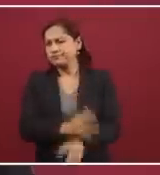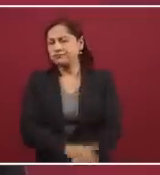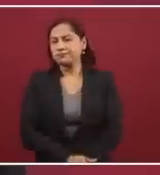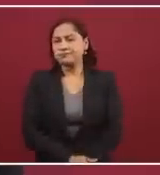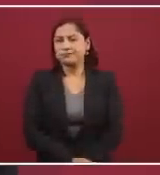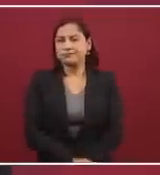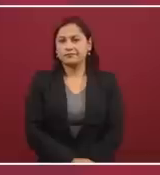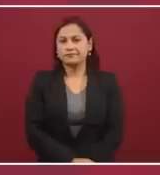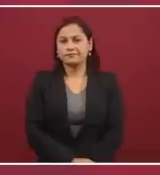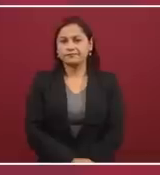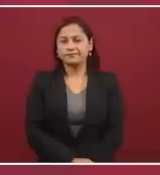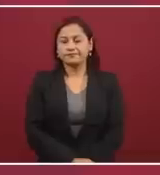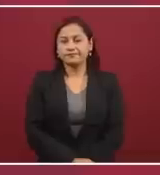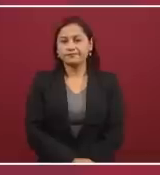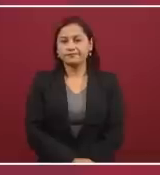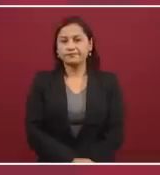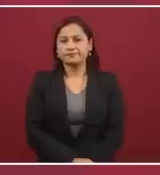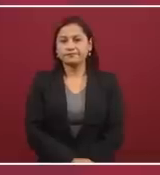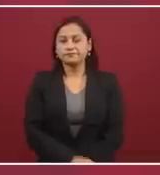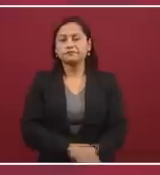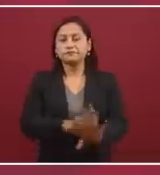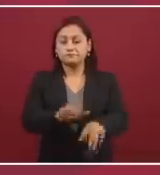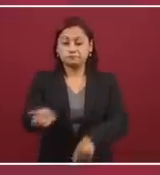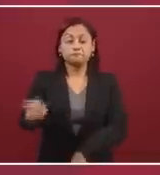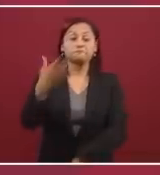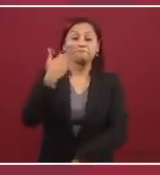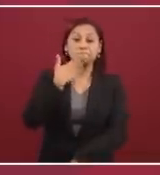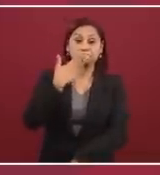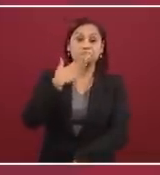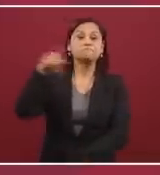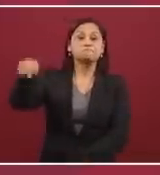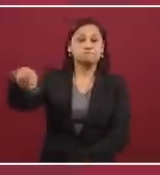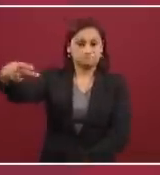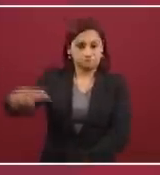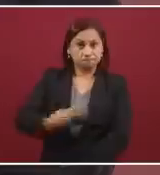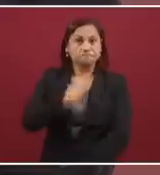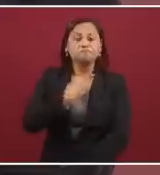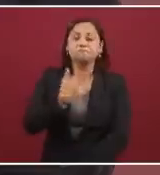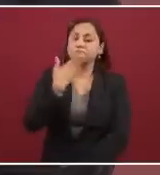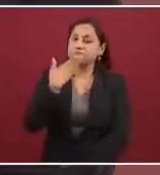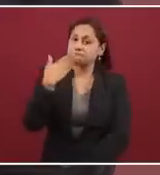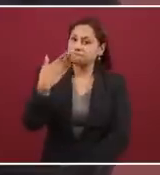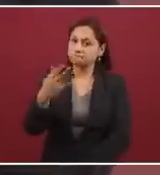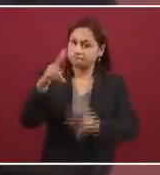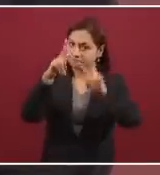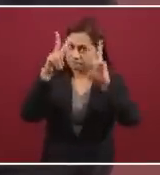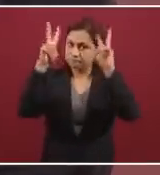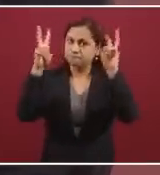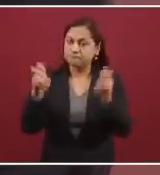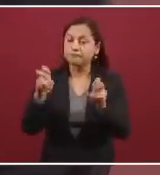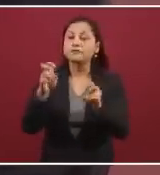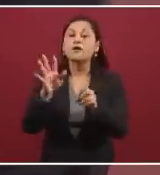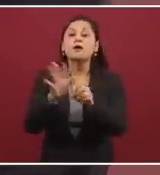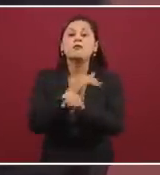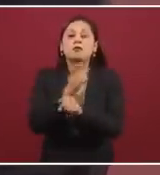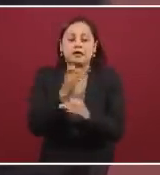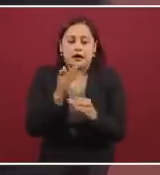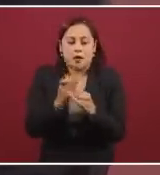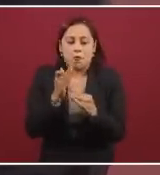entonces qué bien que me preguntas carmen sobre esto porque hago el llamado